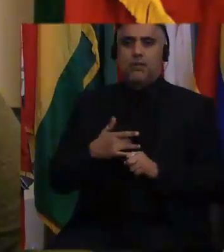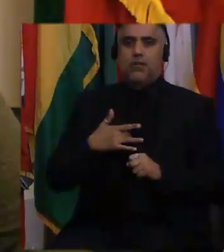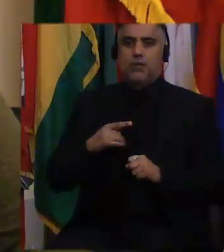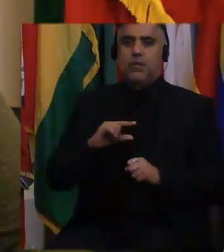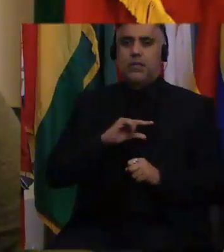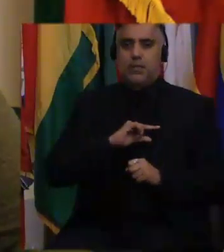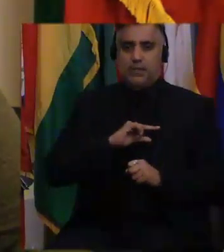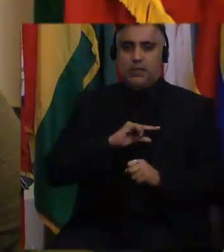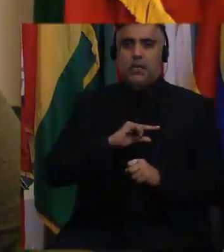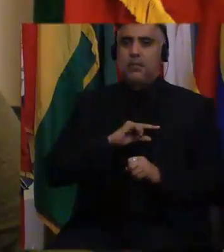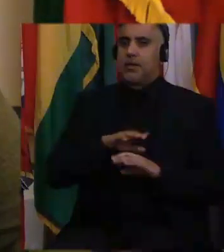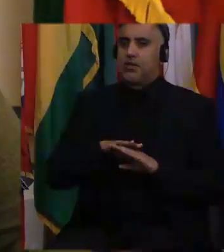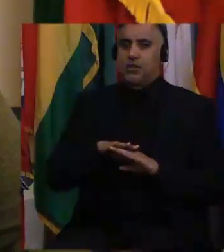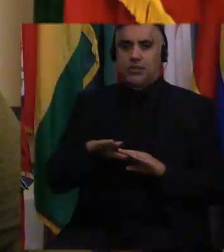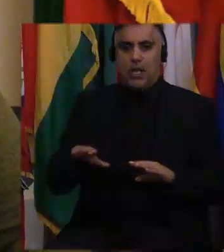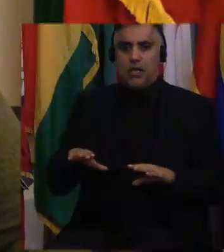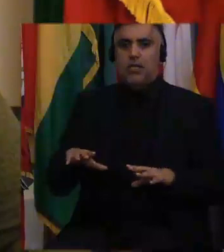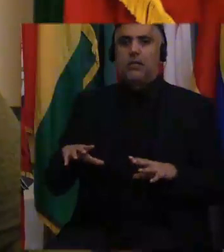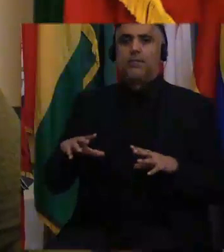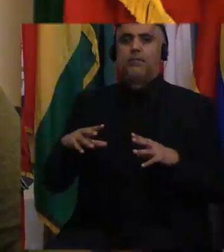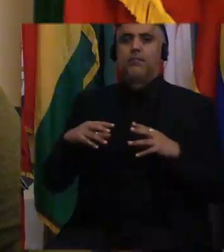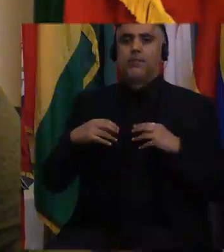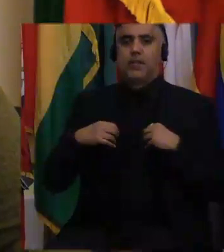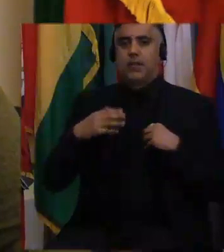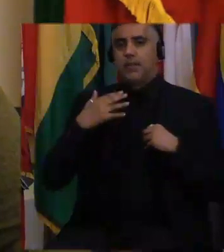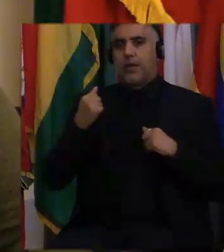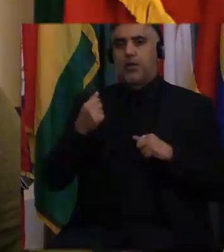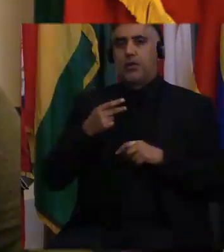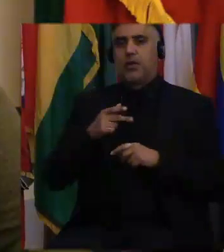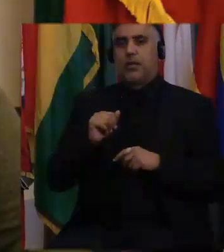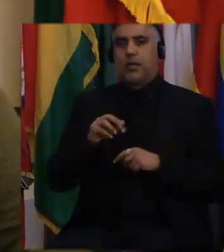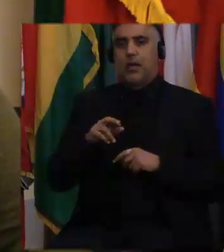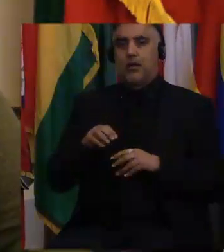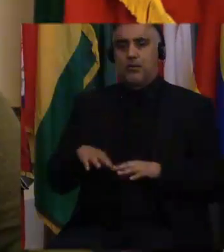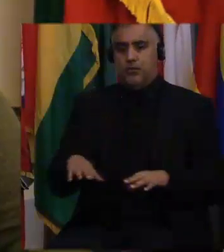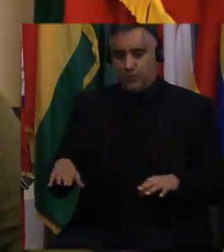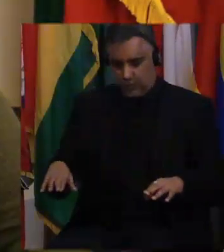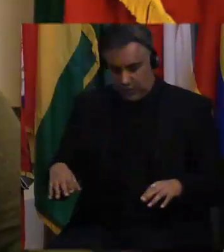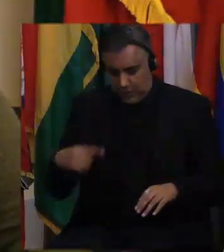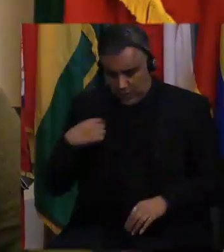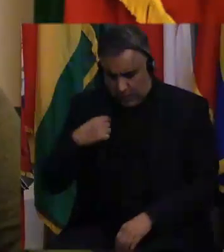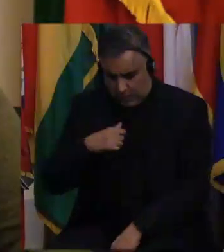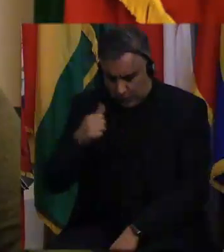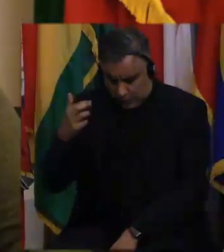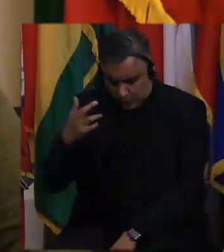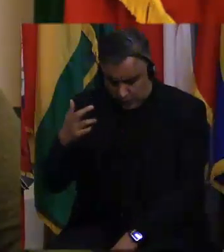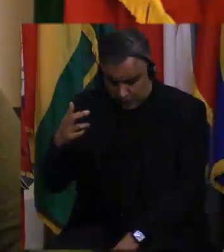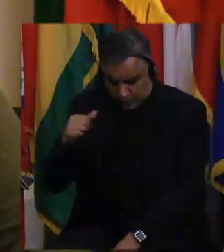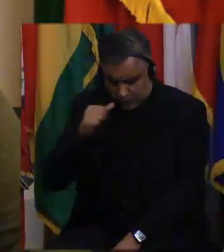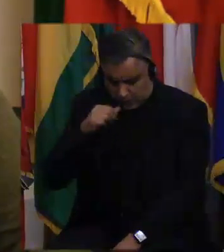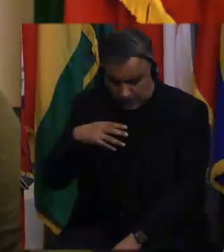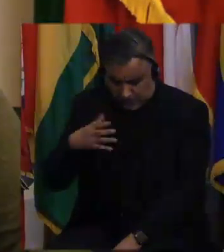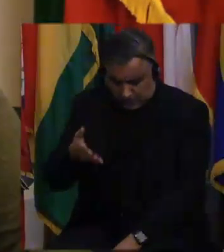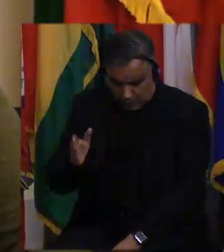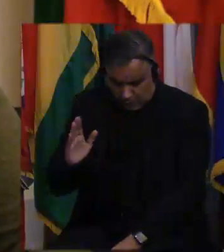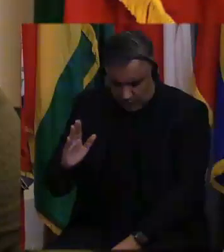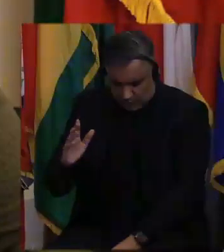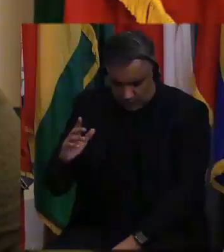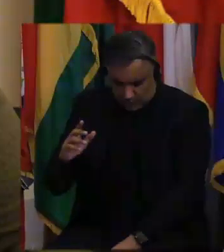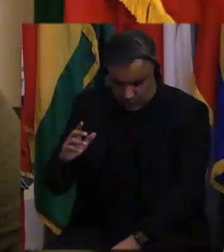y a las hijas. O sea, no tenemos en cuenta que las mujeres tienen el derecho a participar porque se les imponen